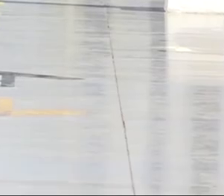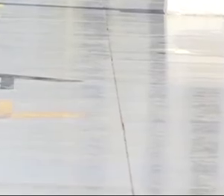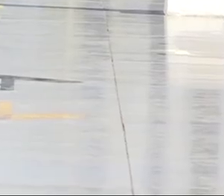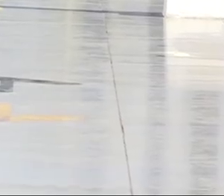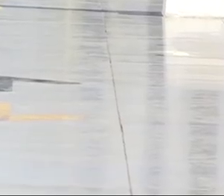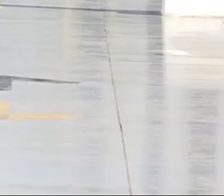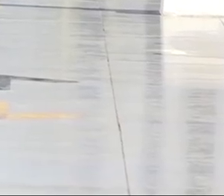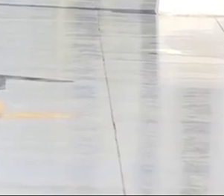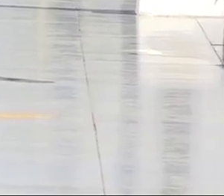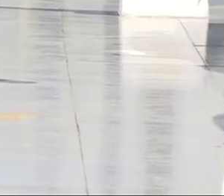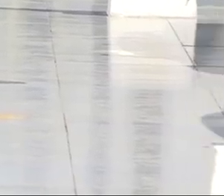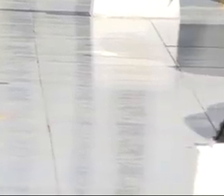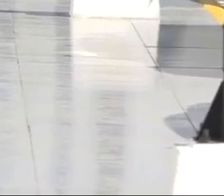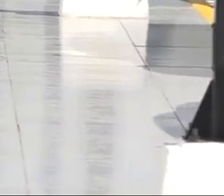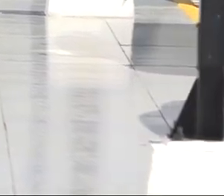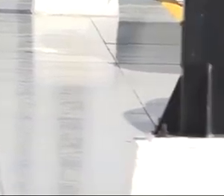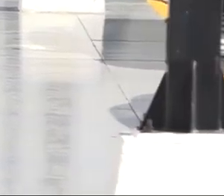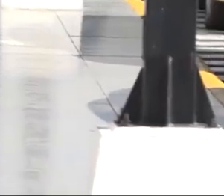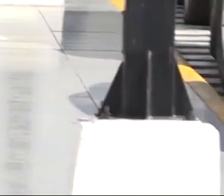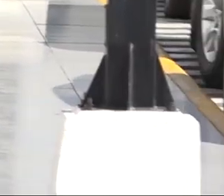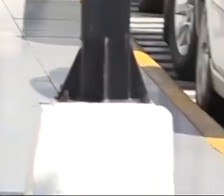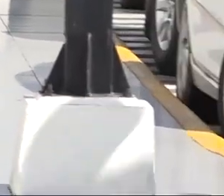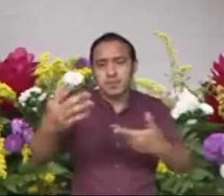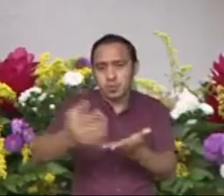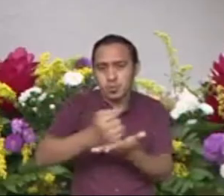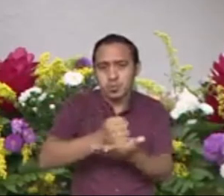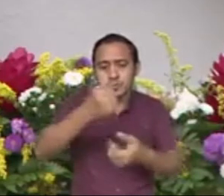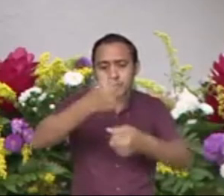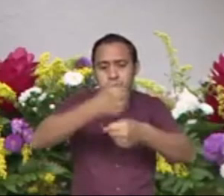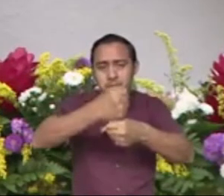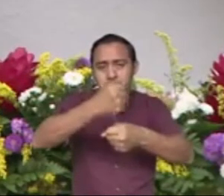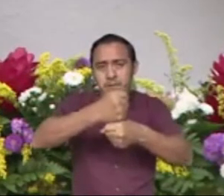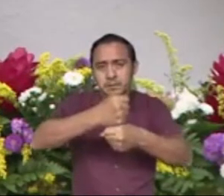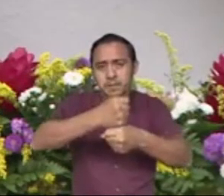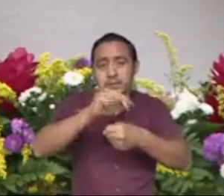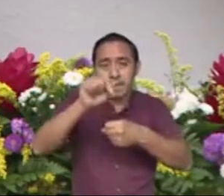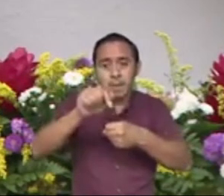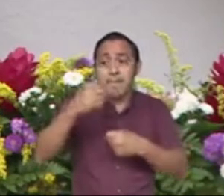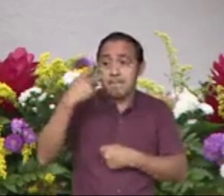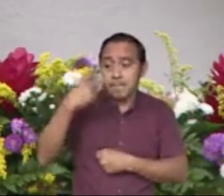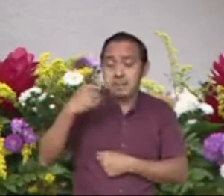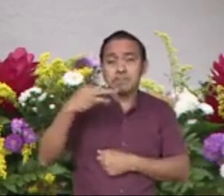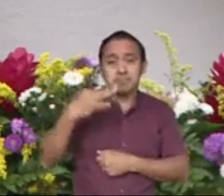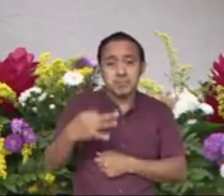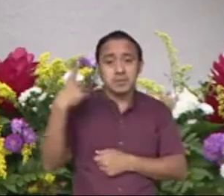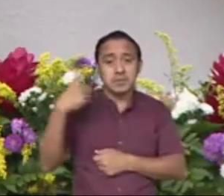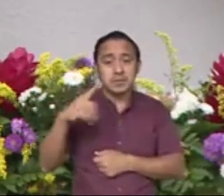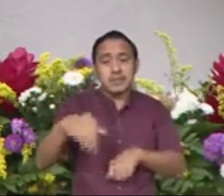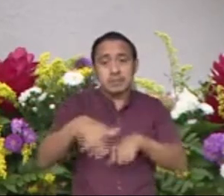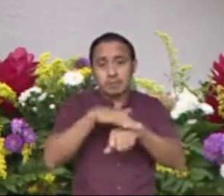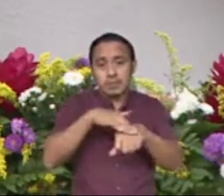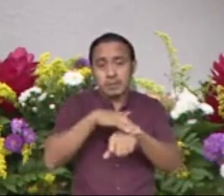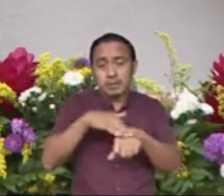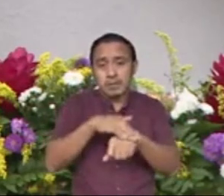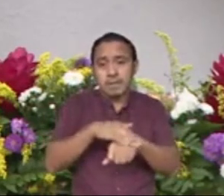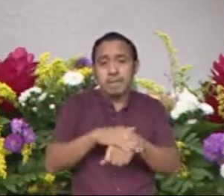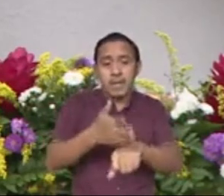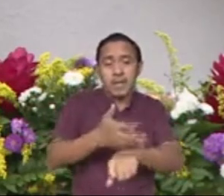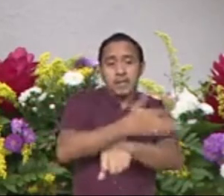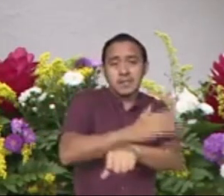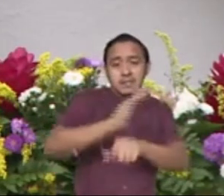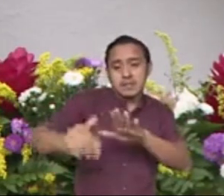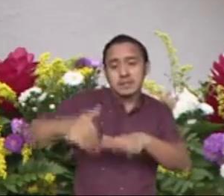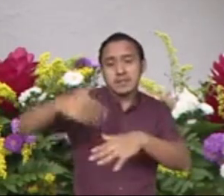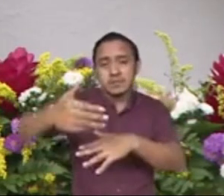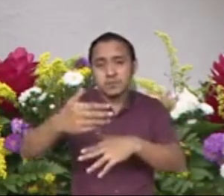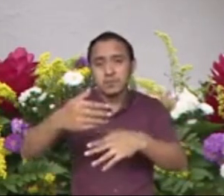manifestado en normas particulares como el Código del Trabajo, que reconoce el derecho al permiso pre y postnatal, y